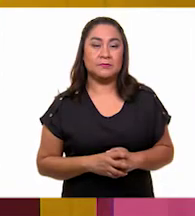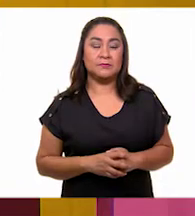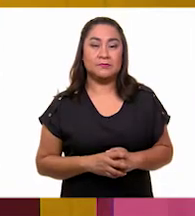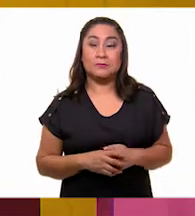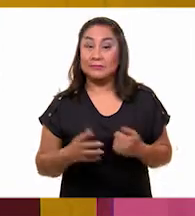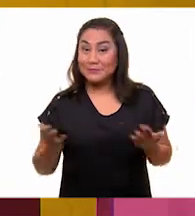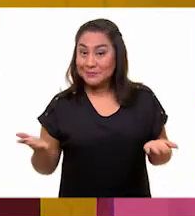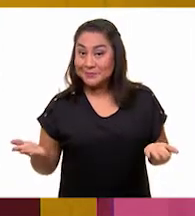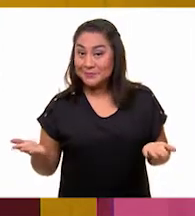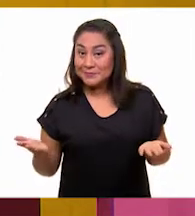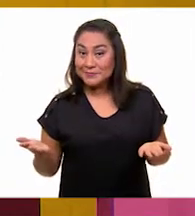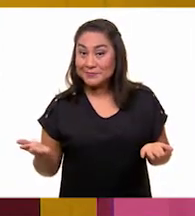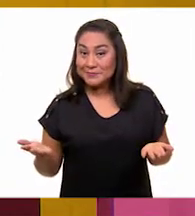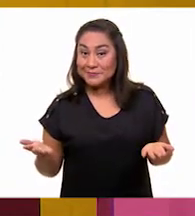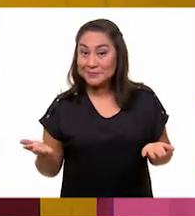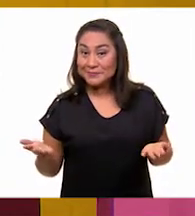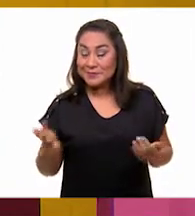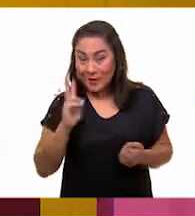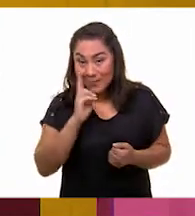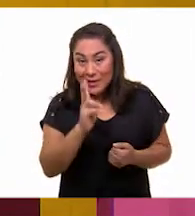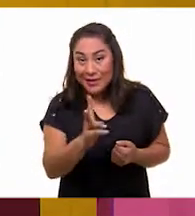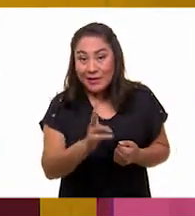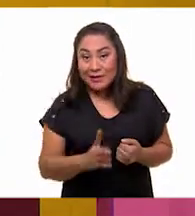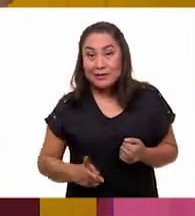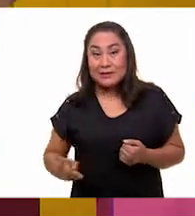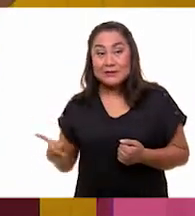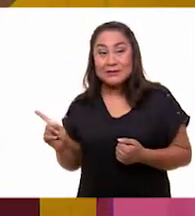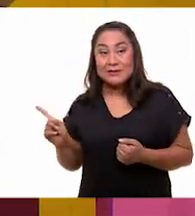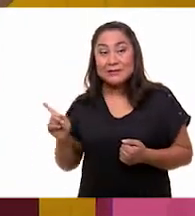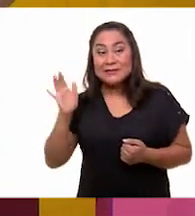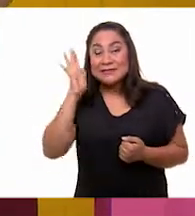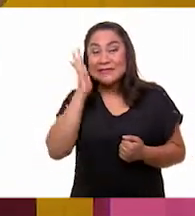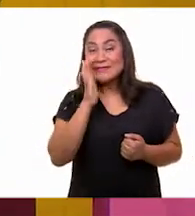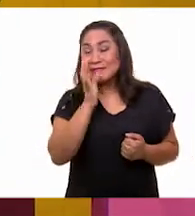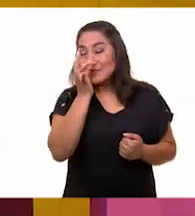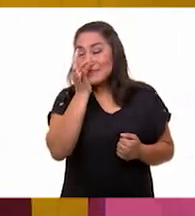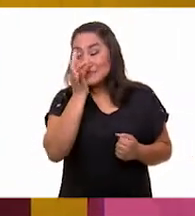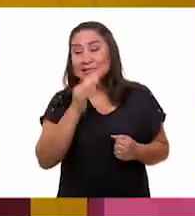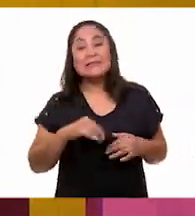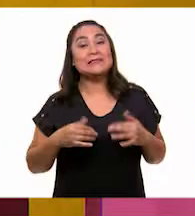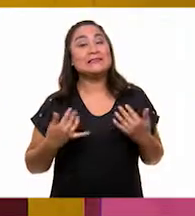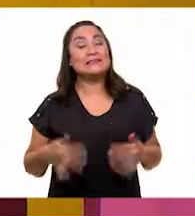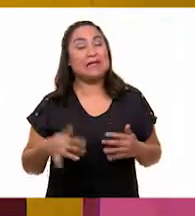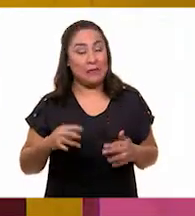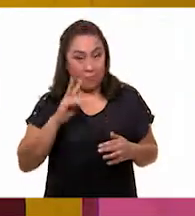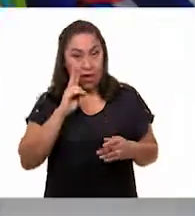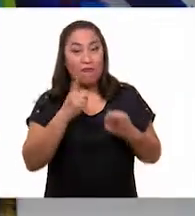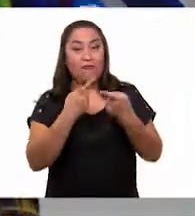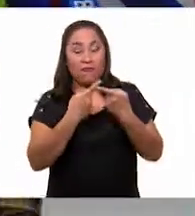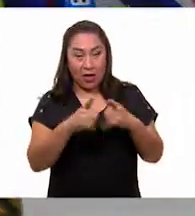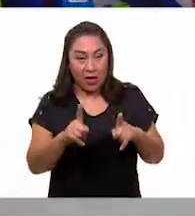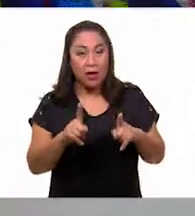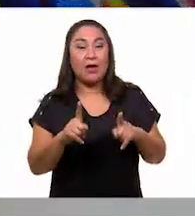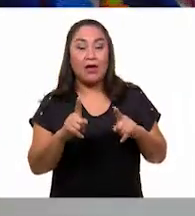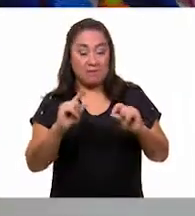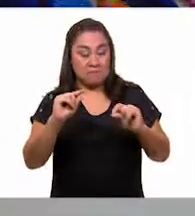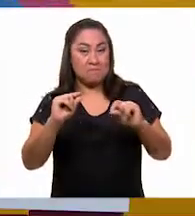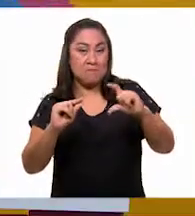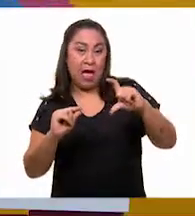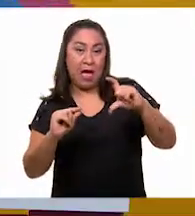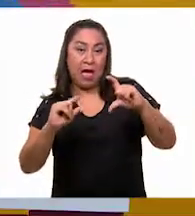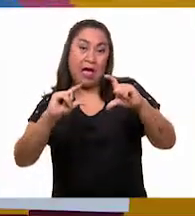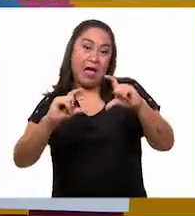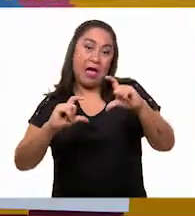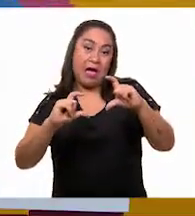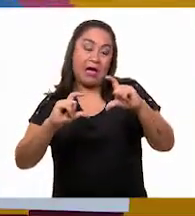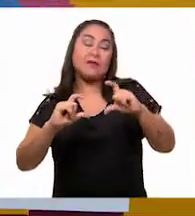¿Eh? ¿Qué tal? Por muy poco, pero sí hay una diferencia, ¿verdad? Claro, existe